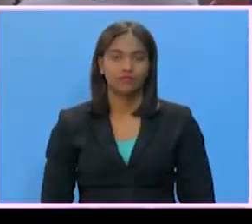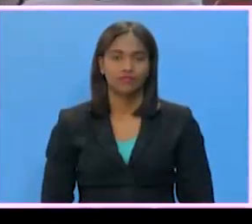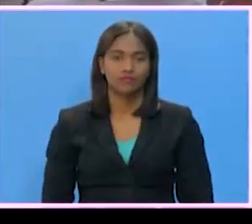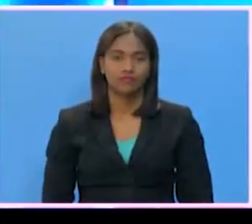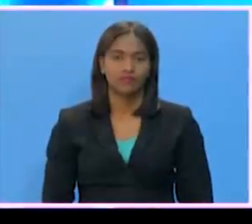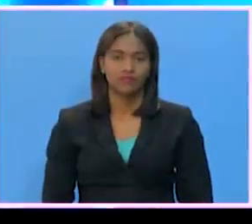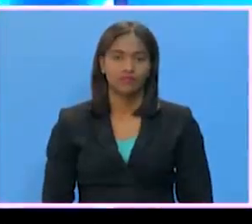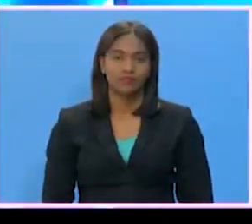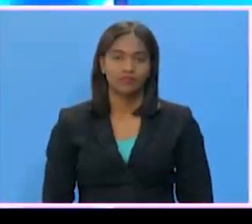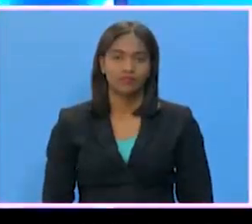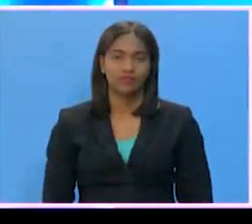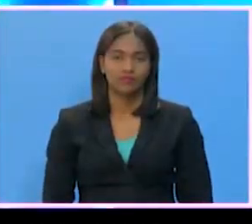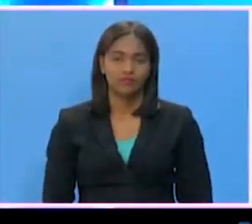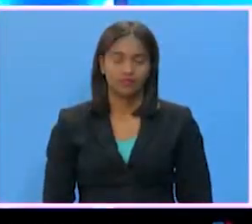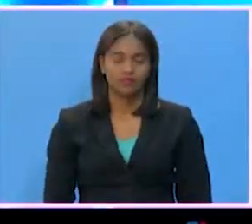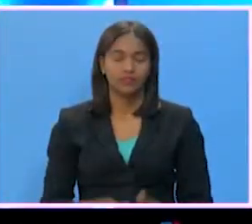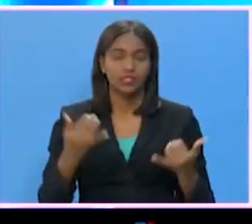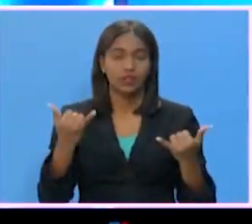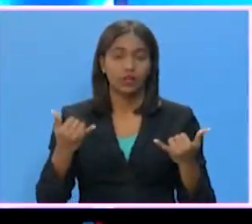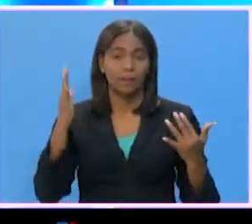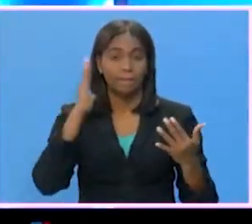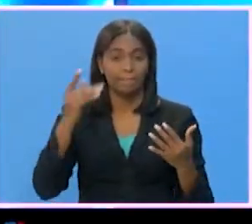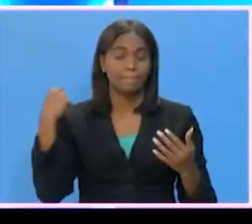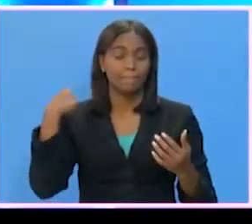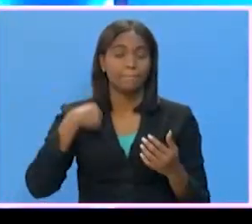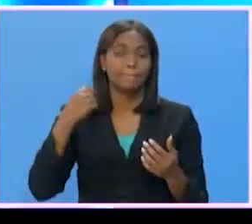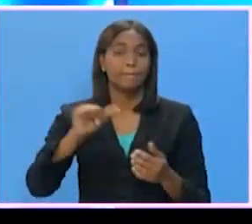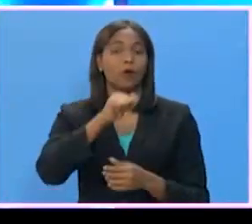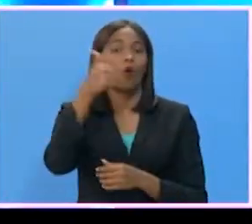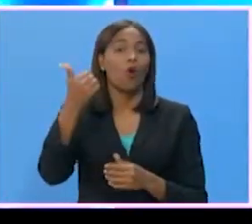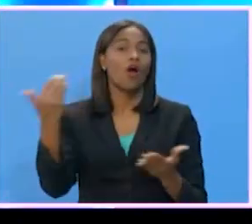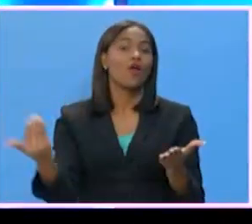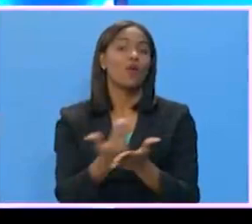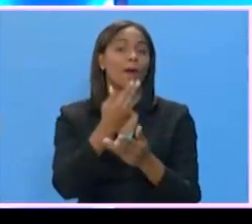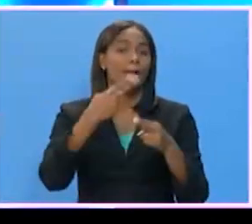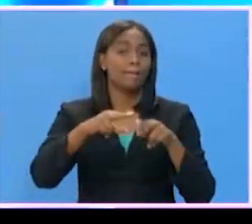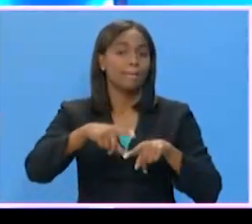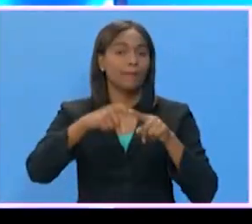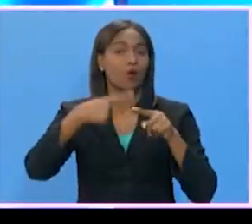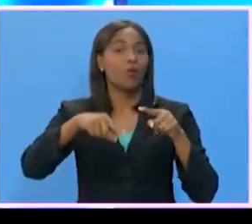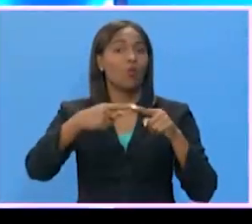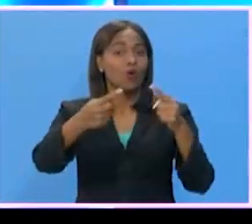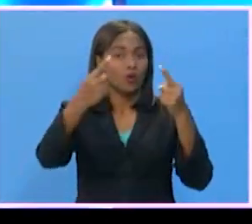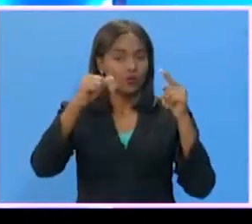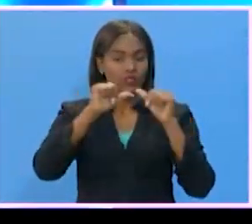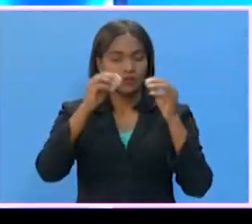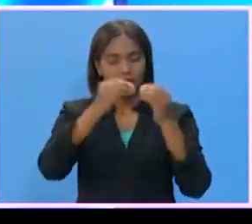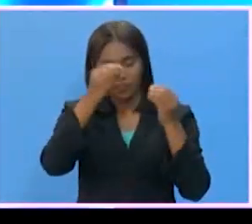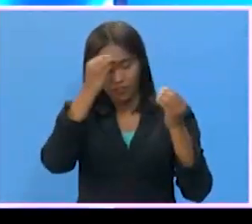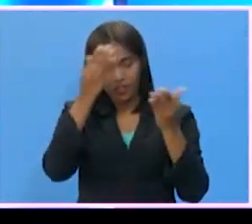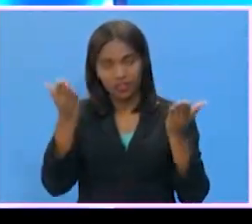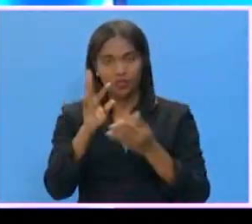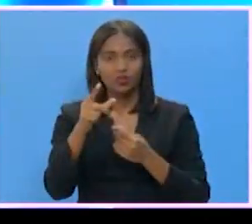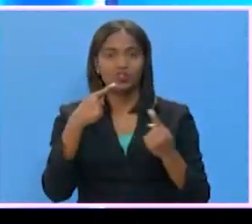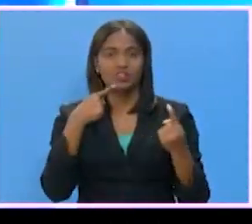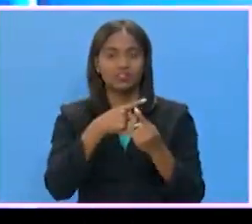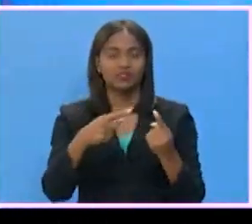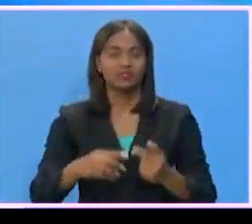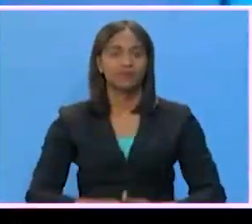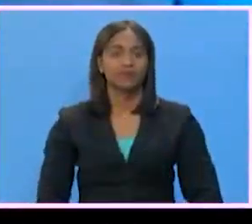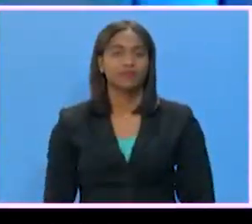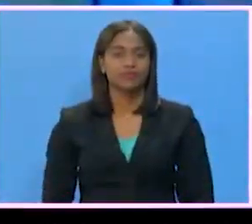Noticias. Vamos con esta información a otra breve pausa. Ya regresamos con más aquí en 4RD Noticias, emisión estelar. No se